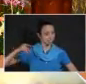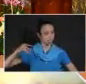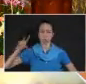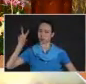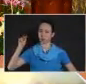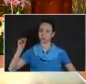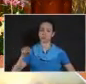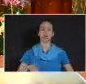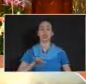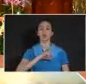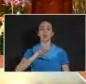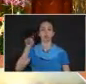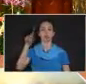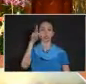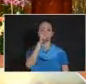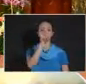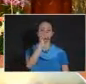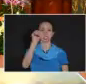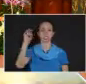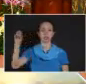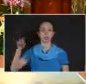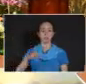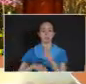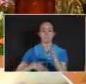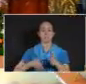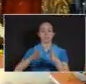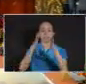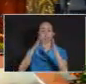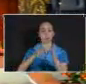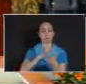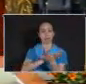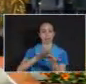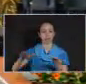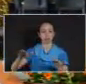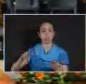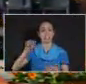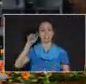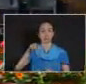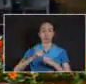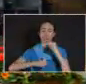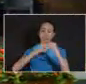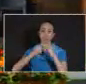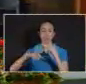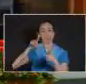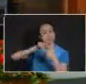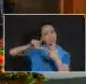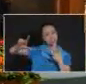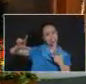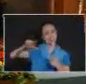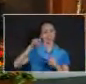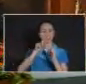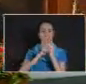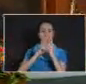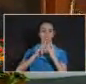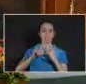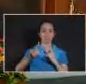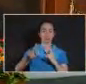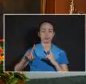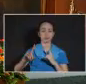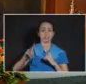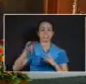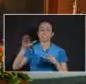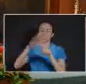son los 100 metros planos. Esta es una carrera de larga distancia y llena de